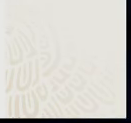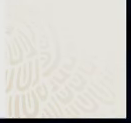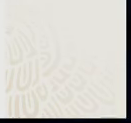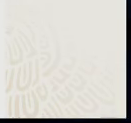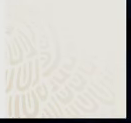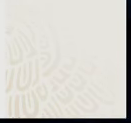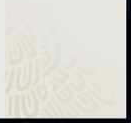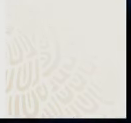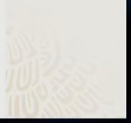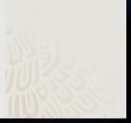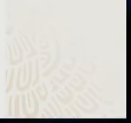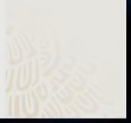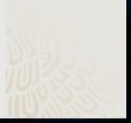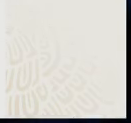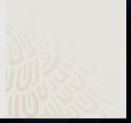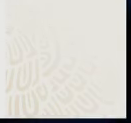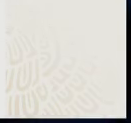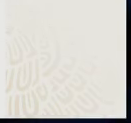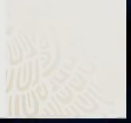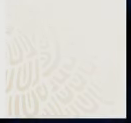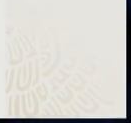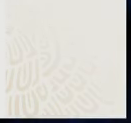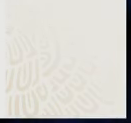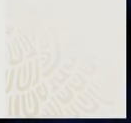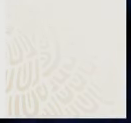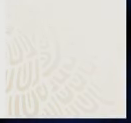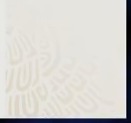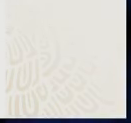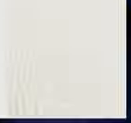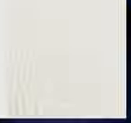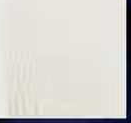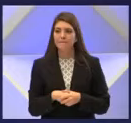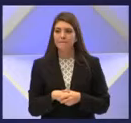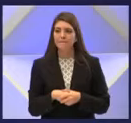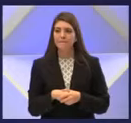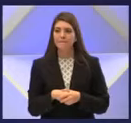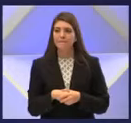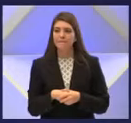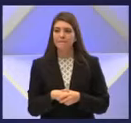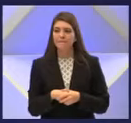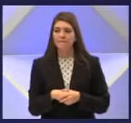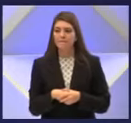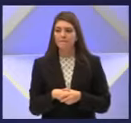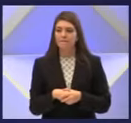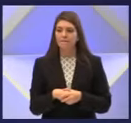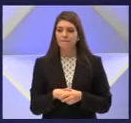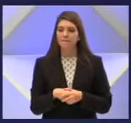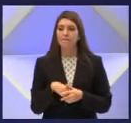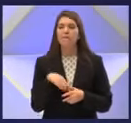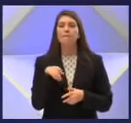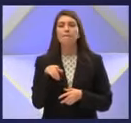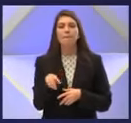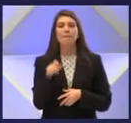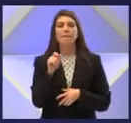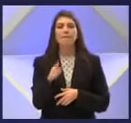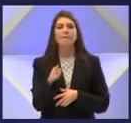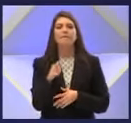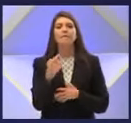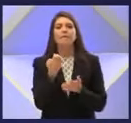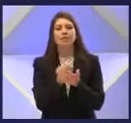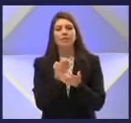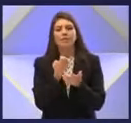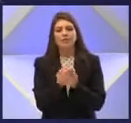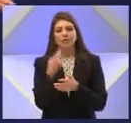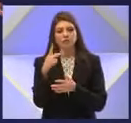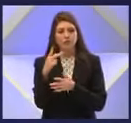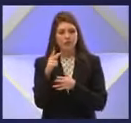los termino porque a quedar un minuto y medio la economía del espacio y esto salió hace de esto no